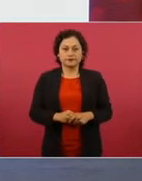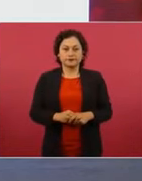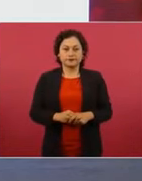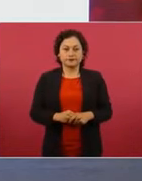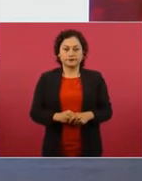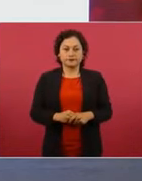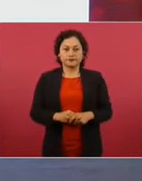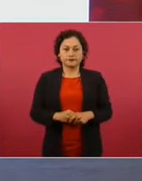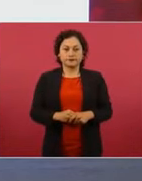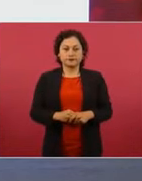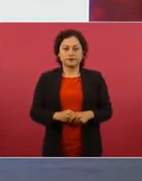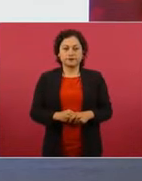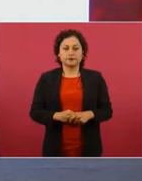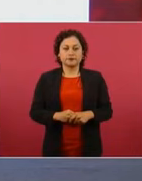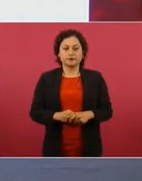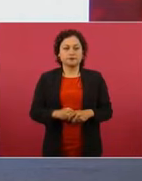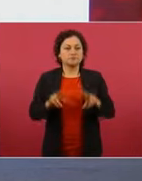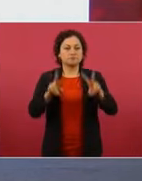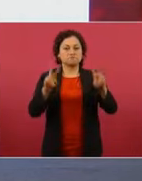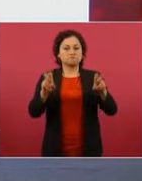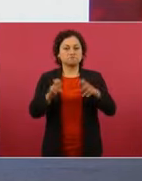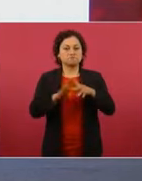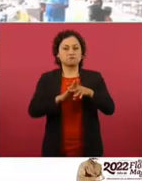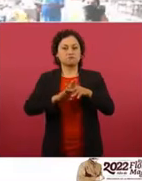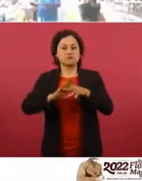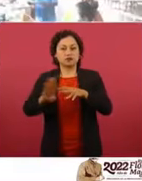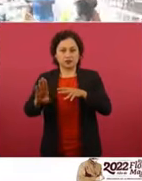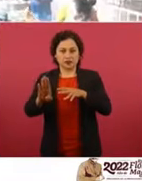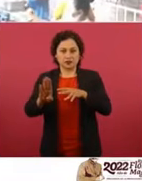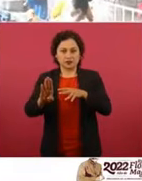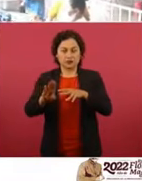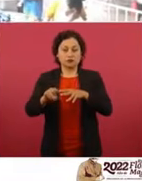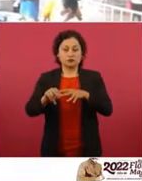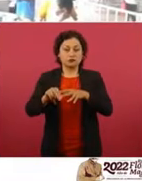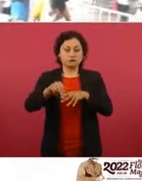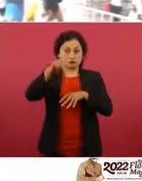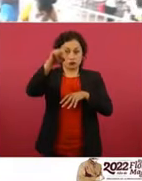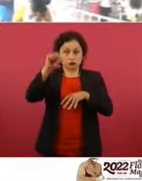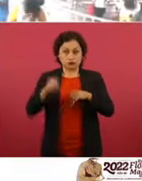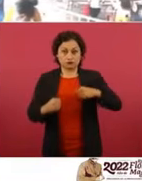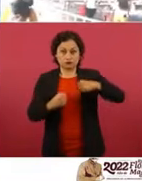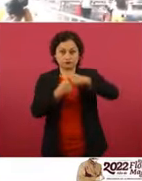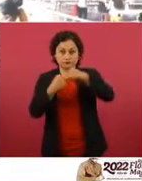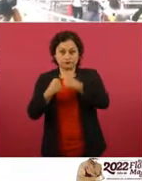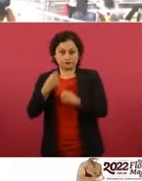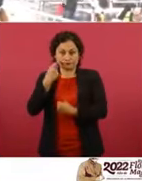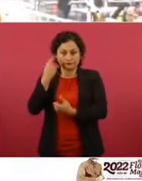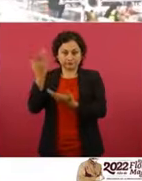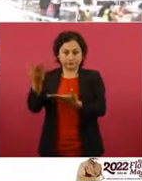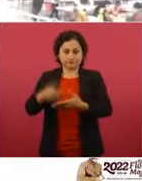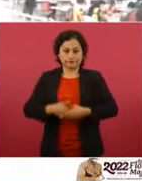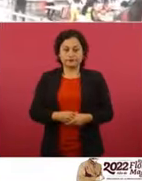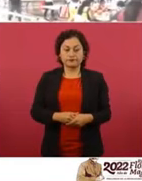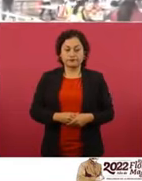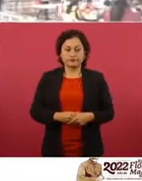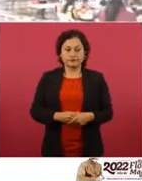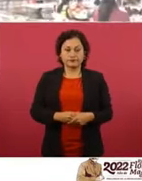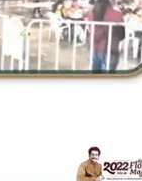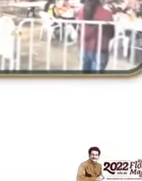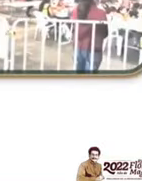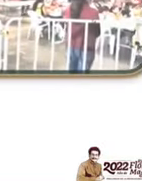En el Plan de Migración y Desarrollo de la Frontera Norte-Sur, los 28 mil 971 hombres